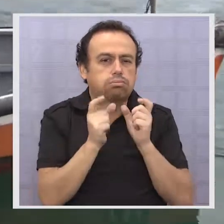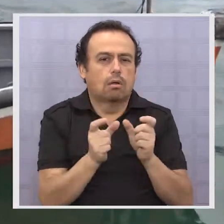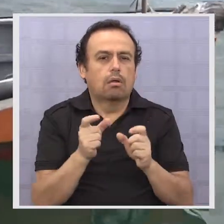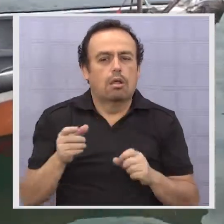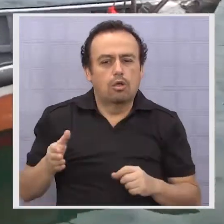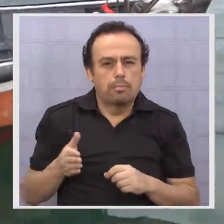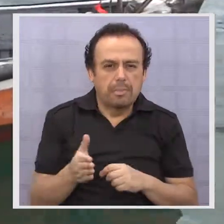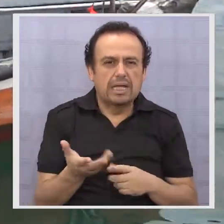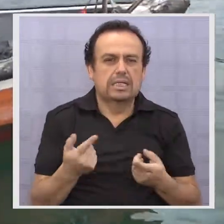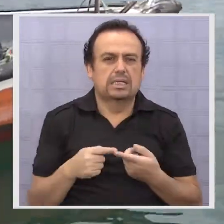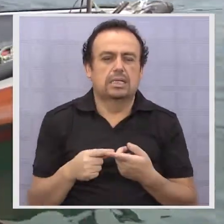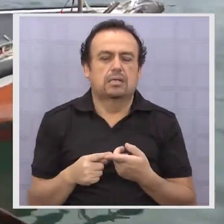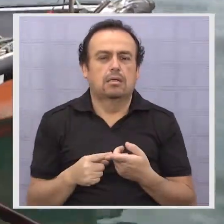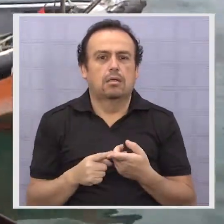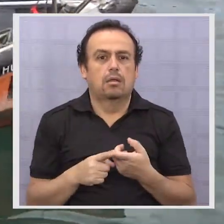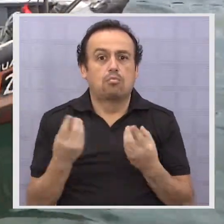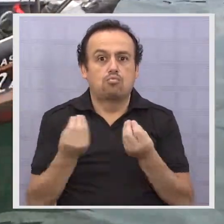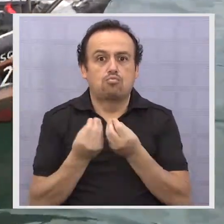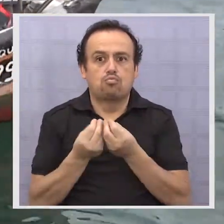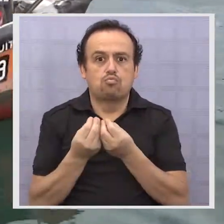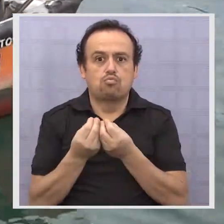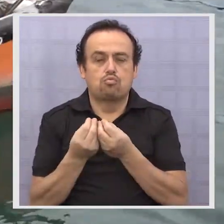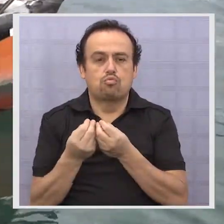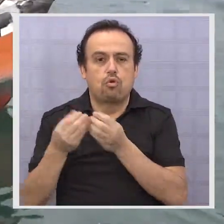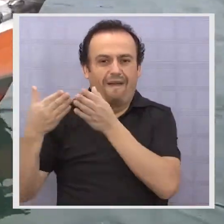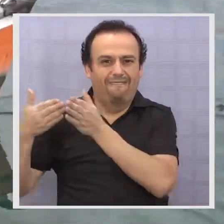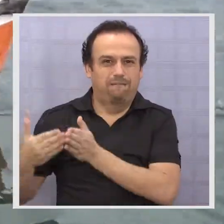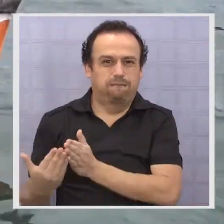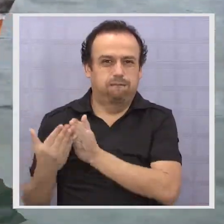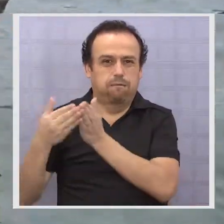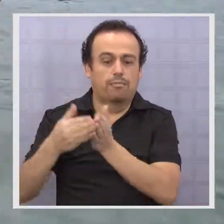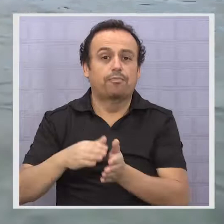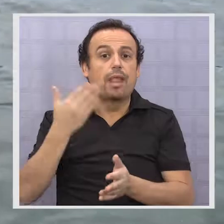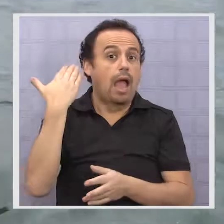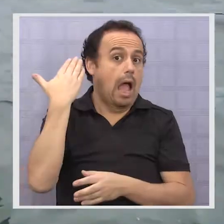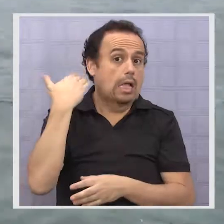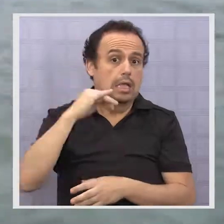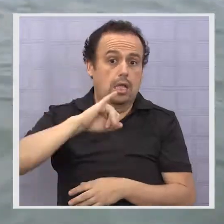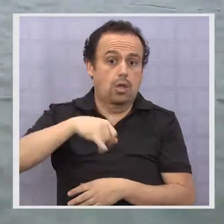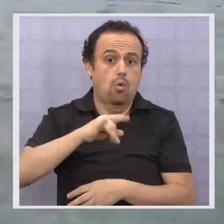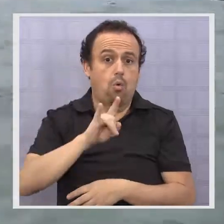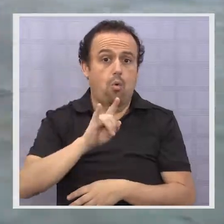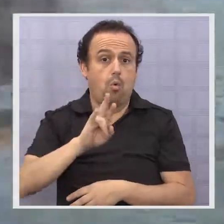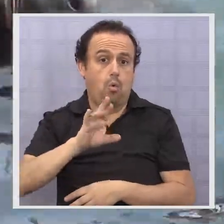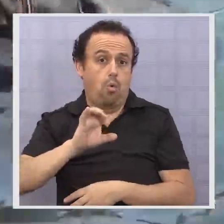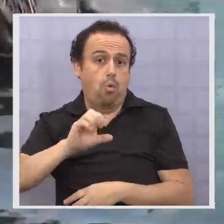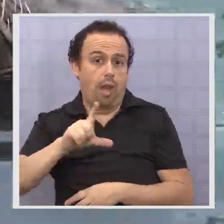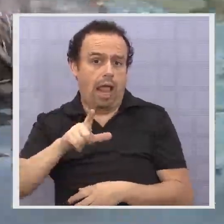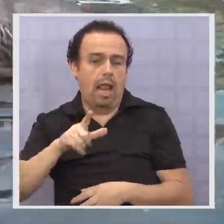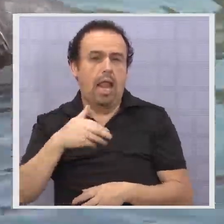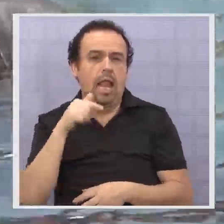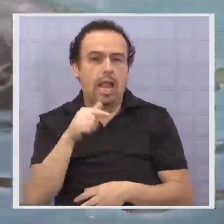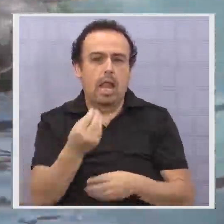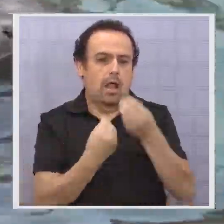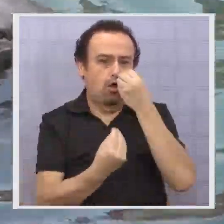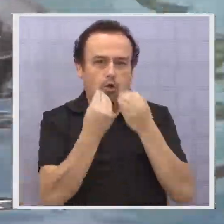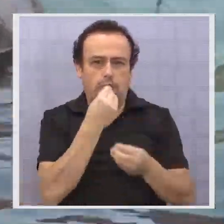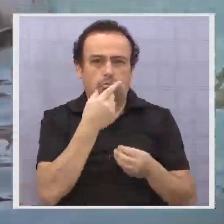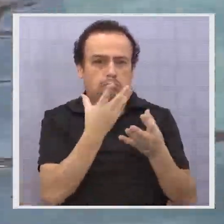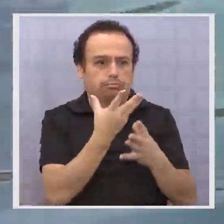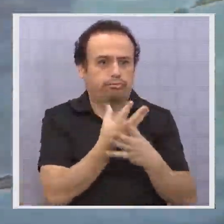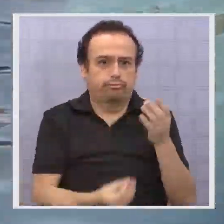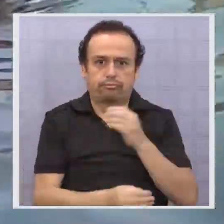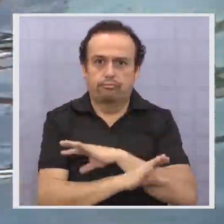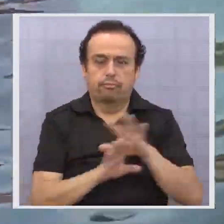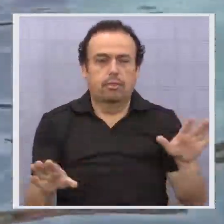la pesca también, que están acabando con... Antes nosotros teníamos jurel acá que nos traían para la alimentación de los lobos. Se acabó